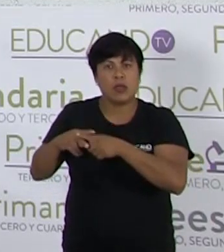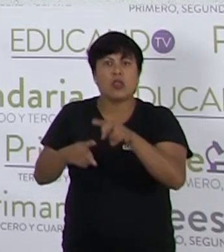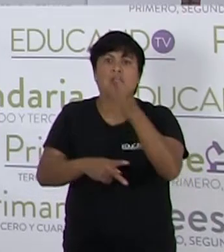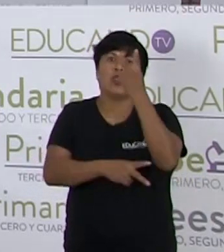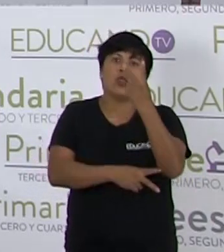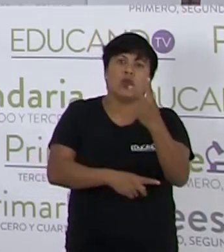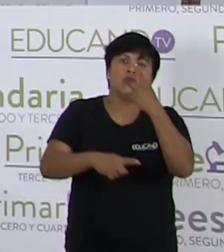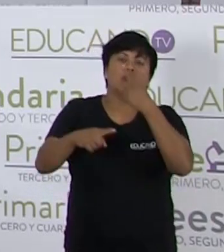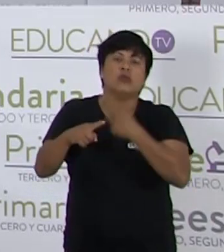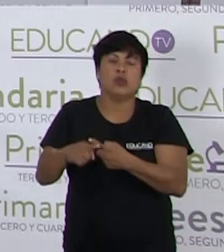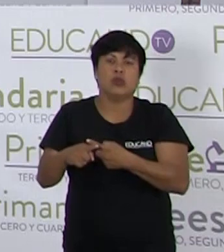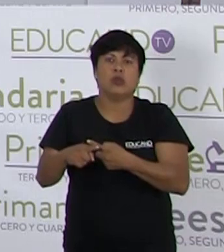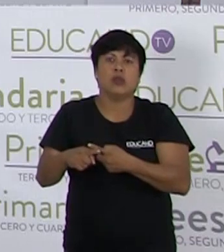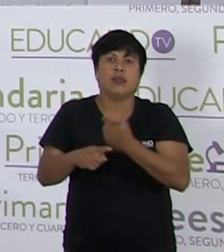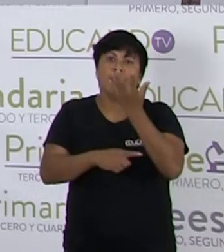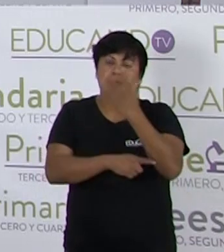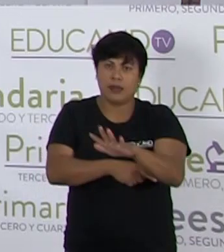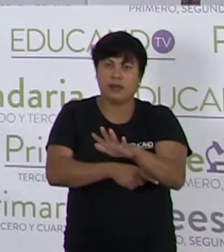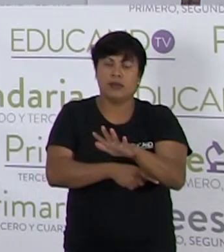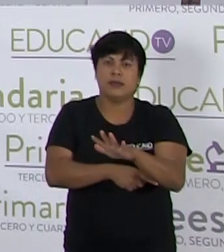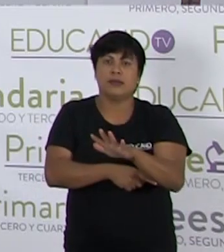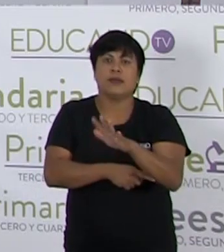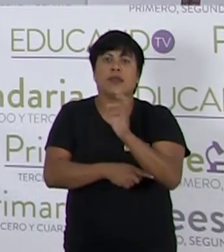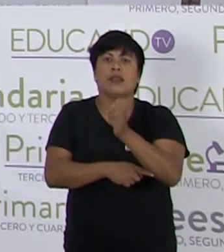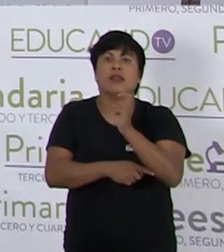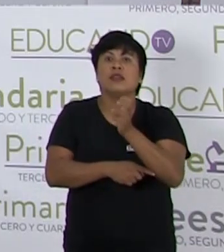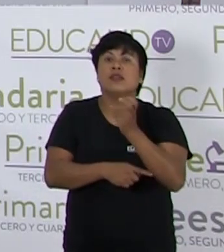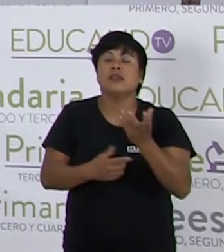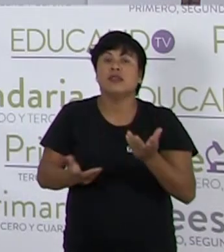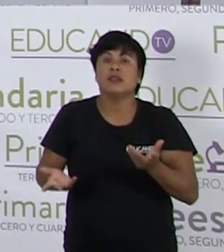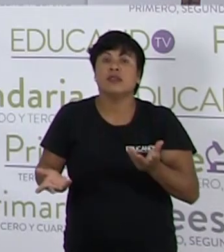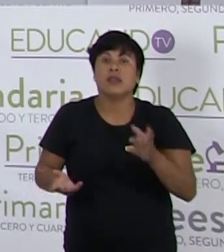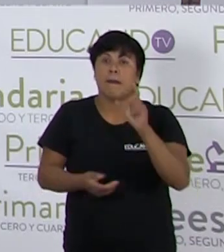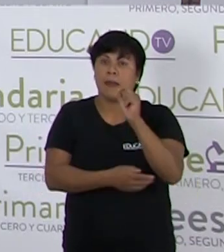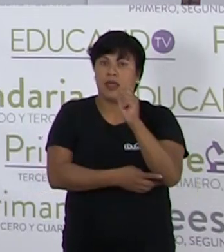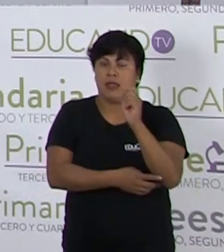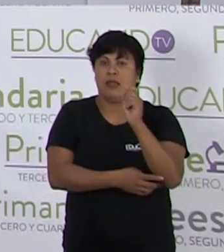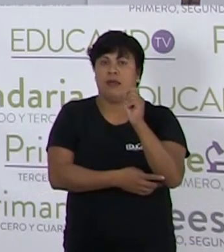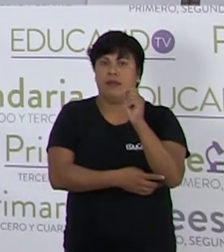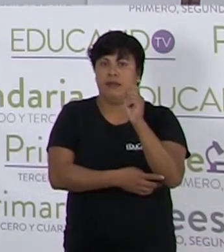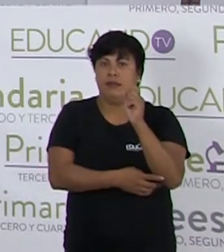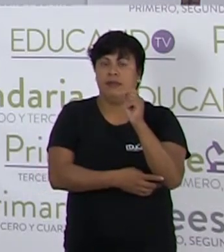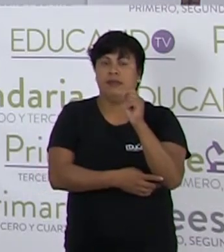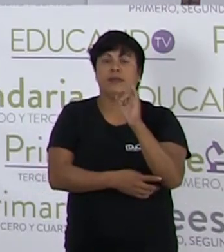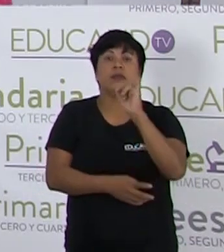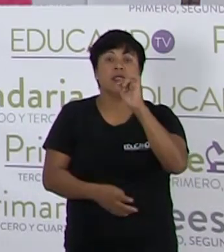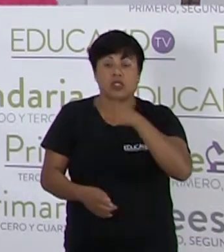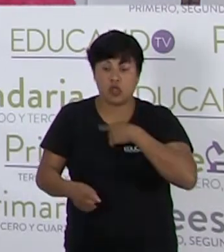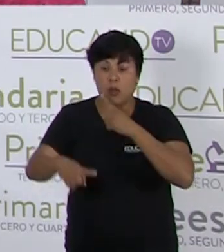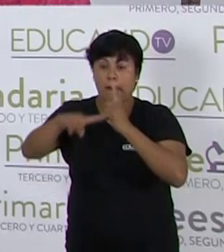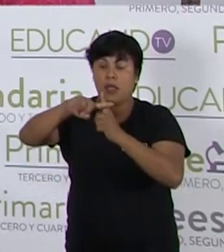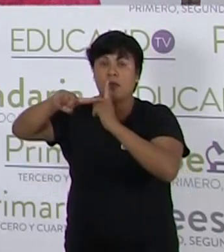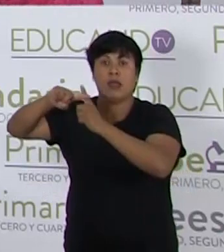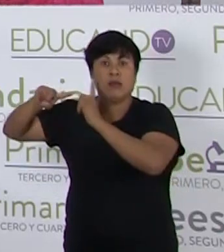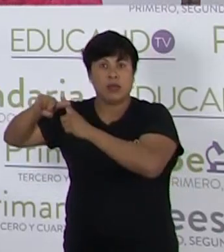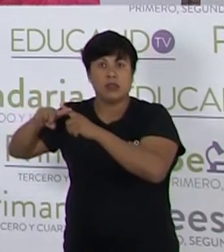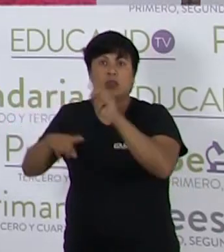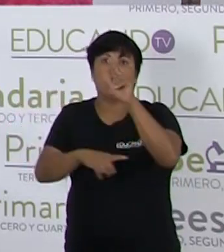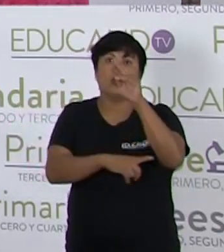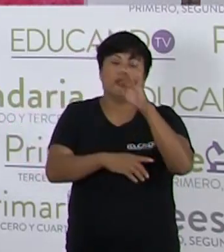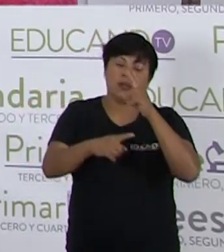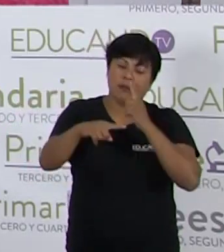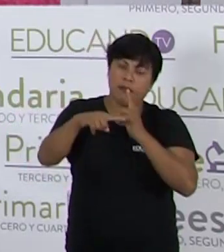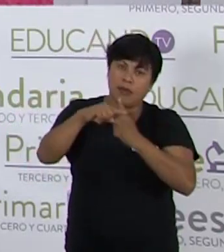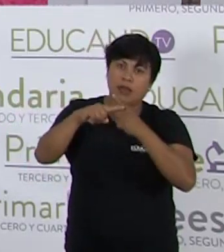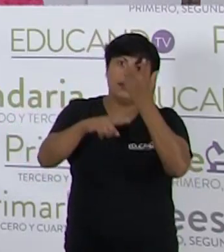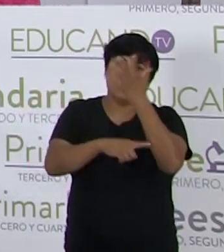2 por 10, que serían 20. Si lo sumo, 80 más